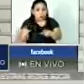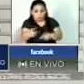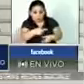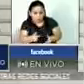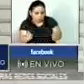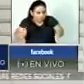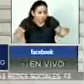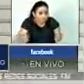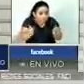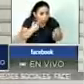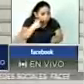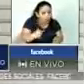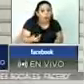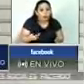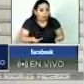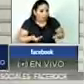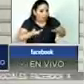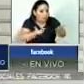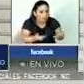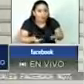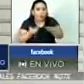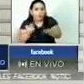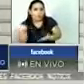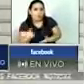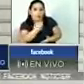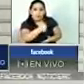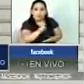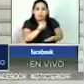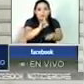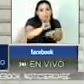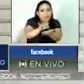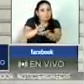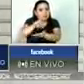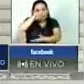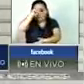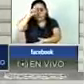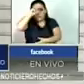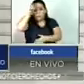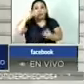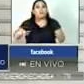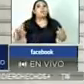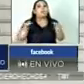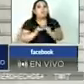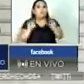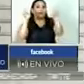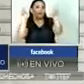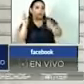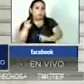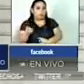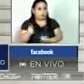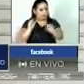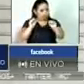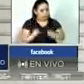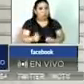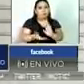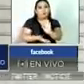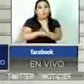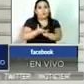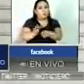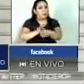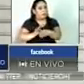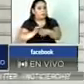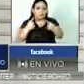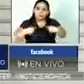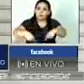de salvar el mayor número de empleos que sea posible y que hay que tratar que la economía empiece a funcionar lo antes